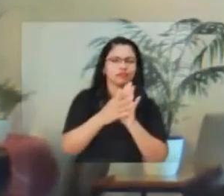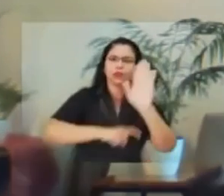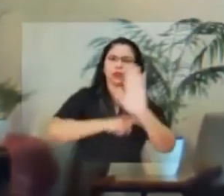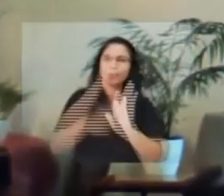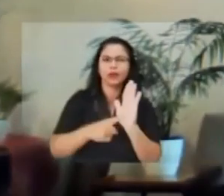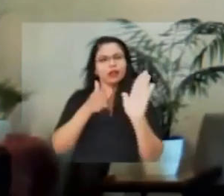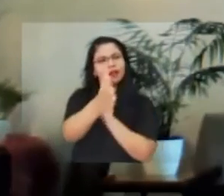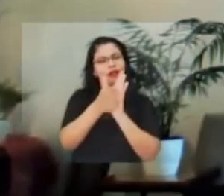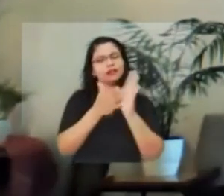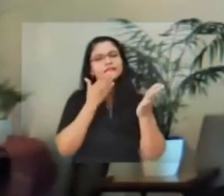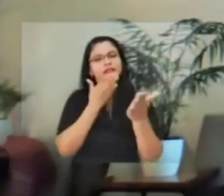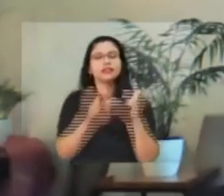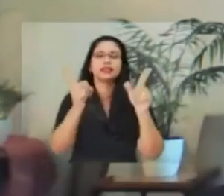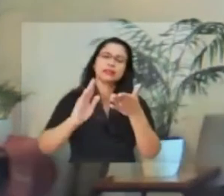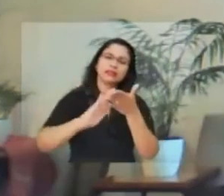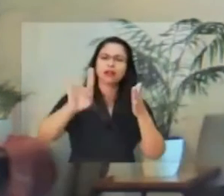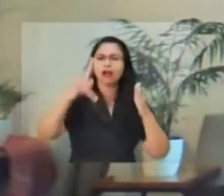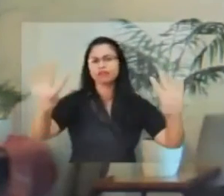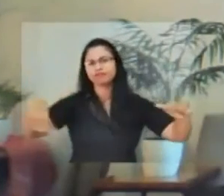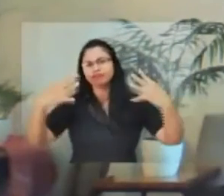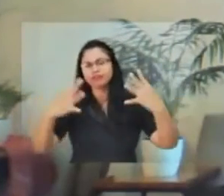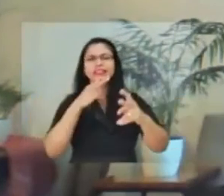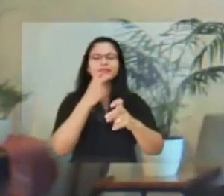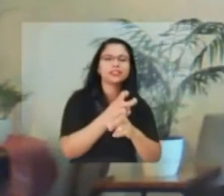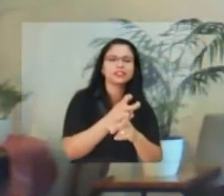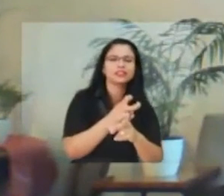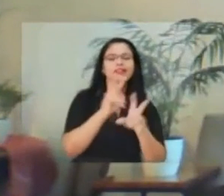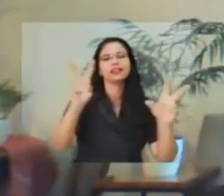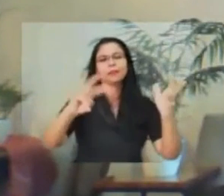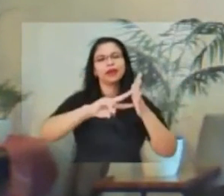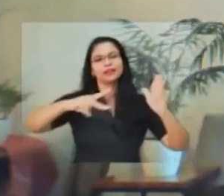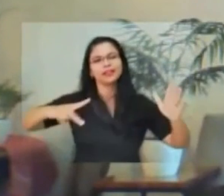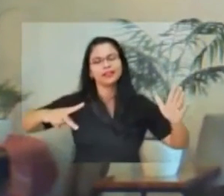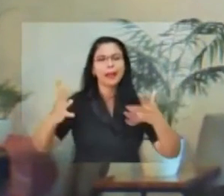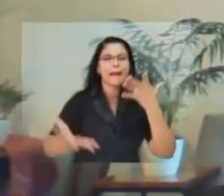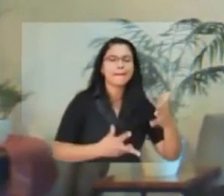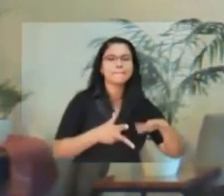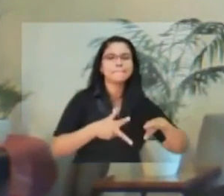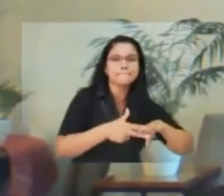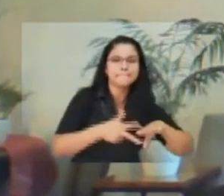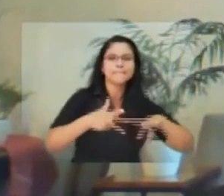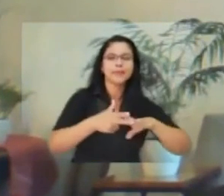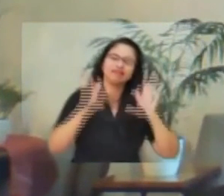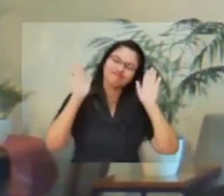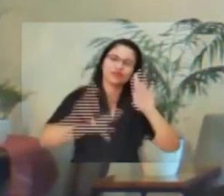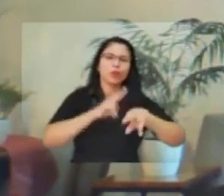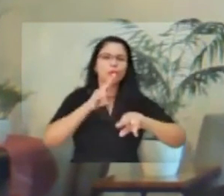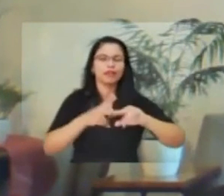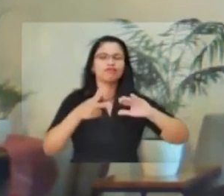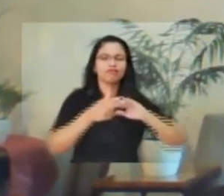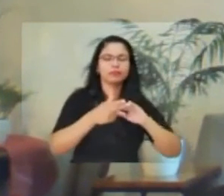Le pedimos disculpas a la audiencia por algunos temas técnicos que a veces suceden, pero bueno, creo que hemos podido cubrir los temas. Así